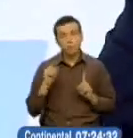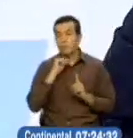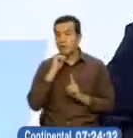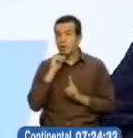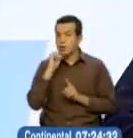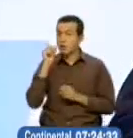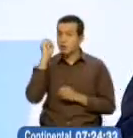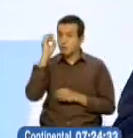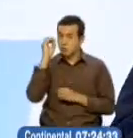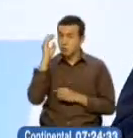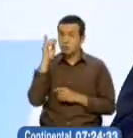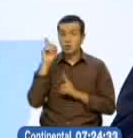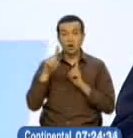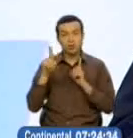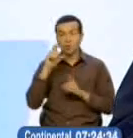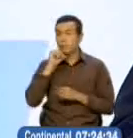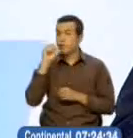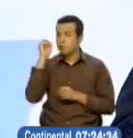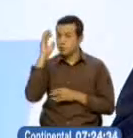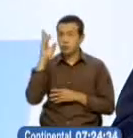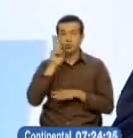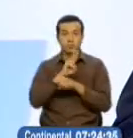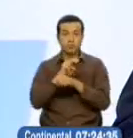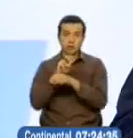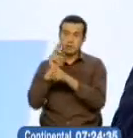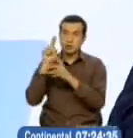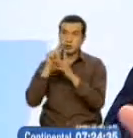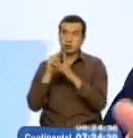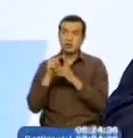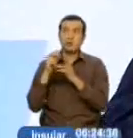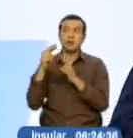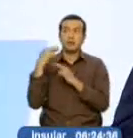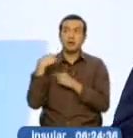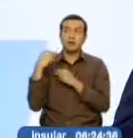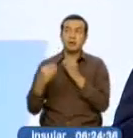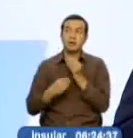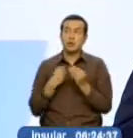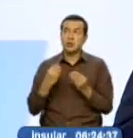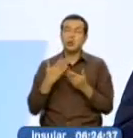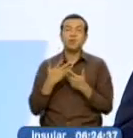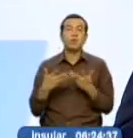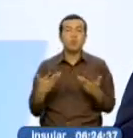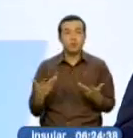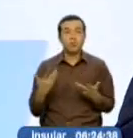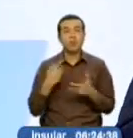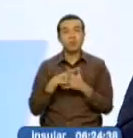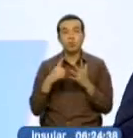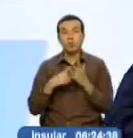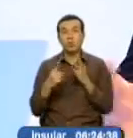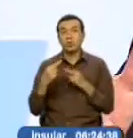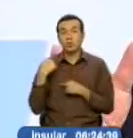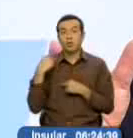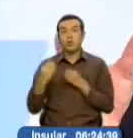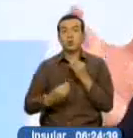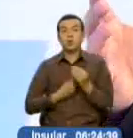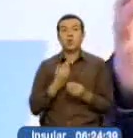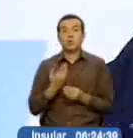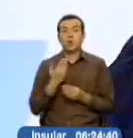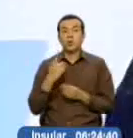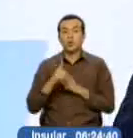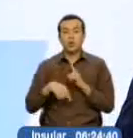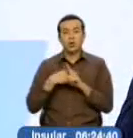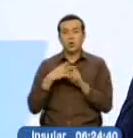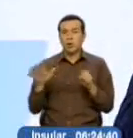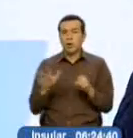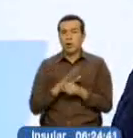de información, la superintendencia, entre otras misiones, entre otras competencias, tiene la de compilar